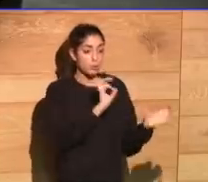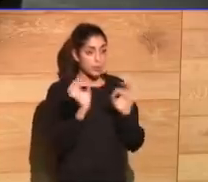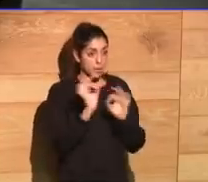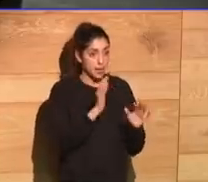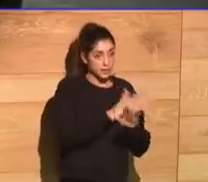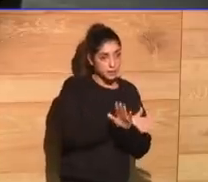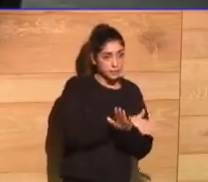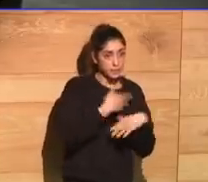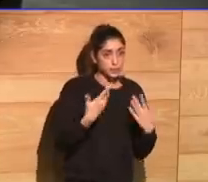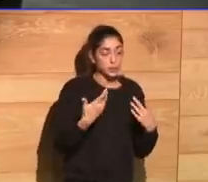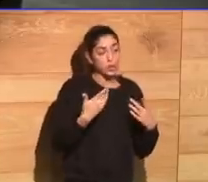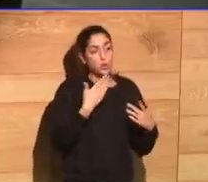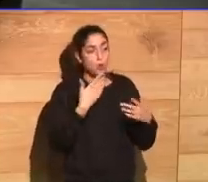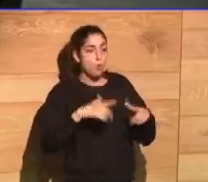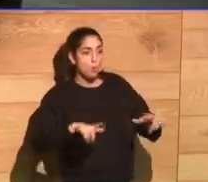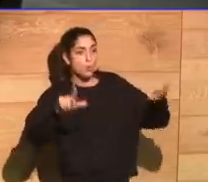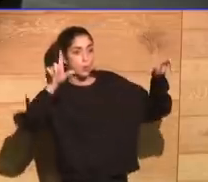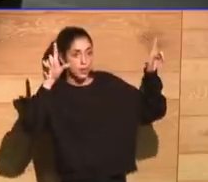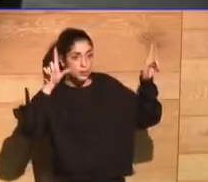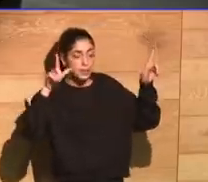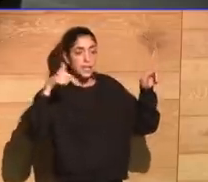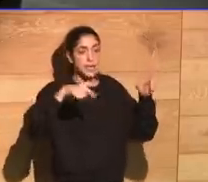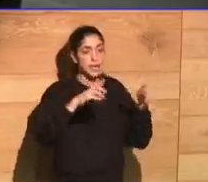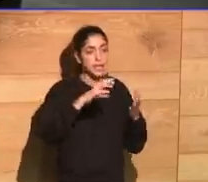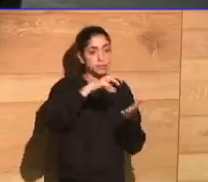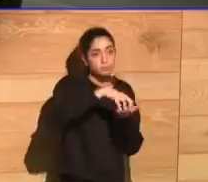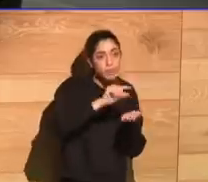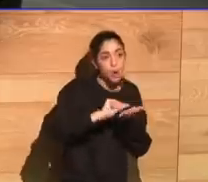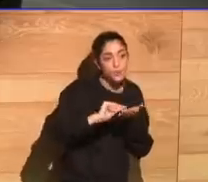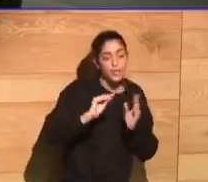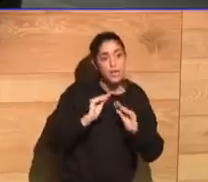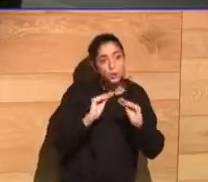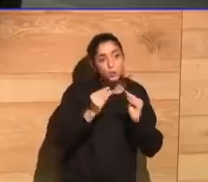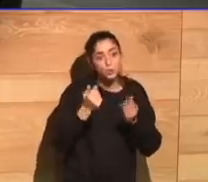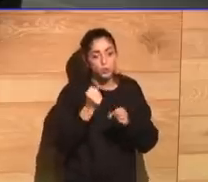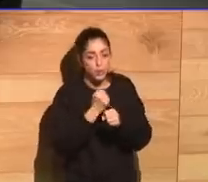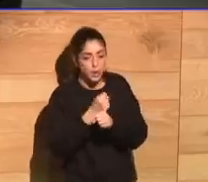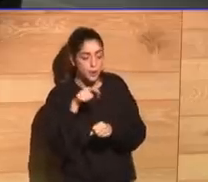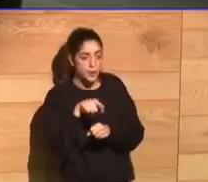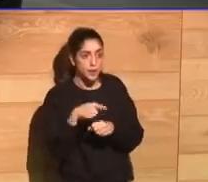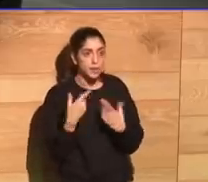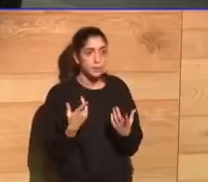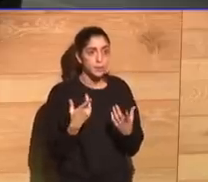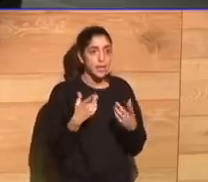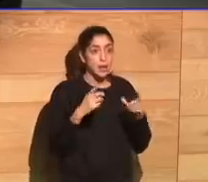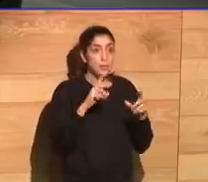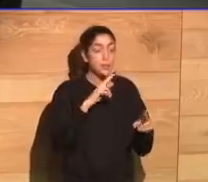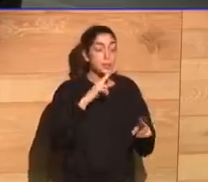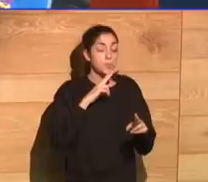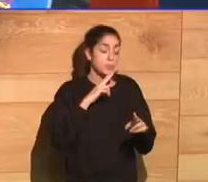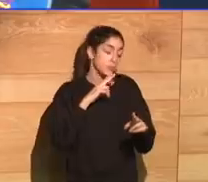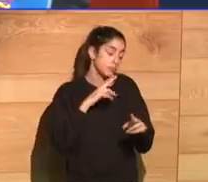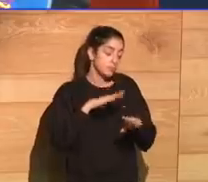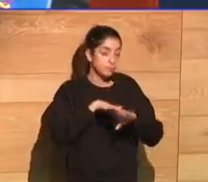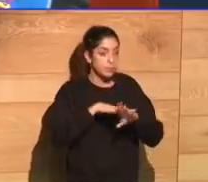contado eso de que se puso un cartel en su despacho donde estaba trabajando con Tom Mankiewicz con la palabra verosimilitud. O sea,